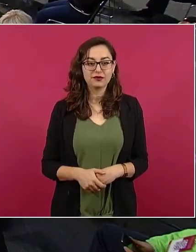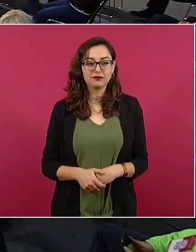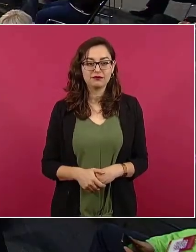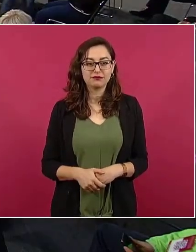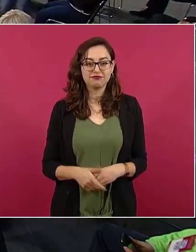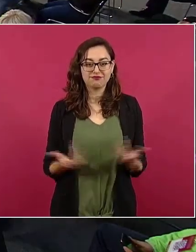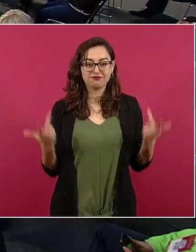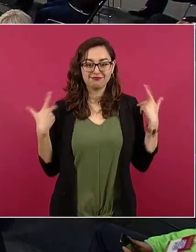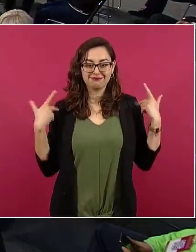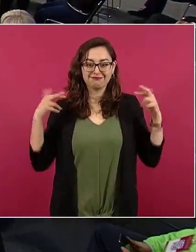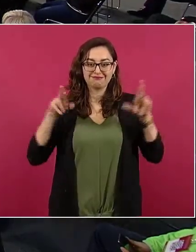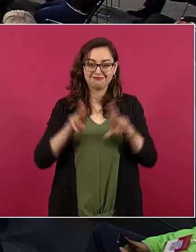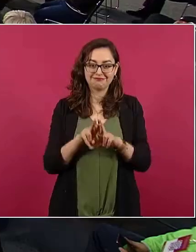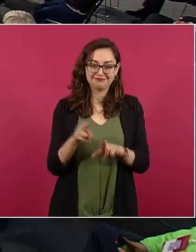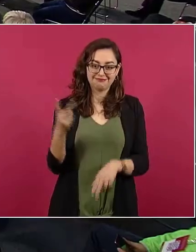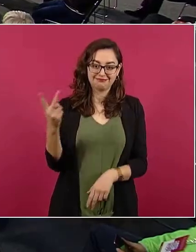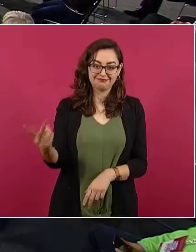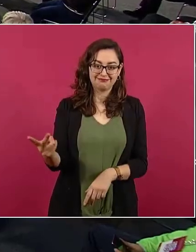Son maestras.